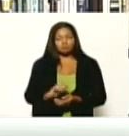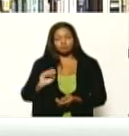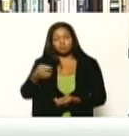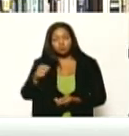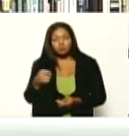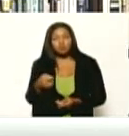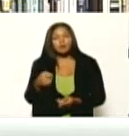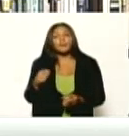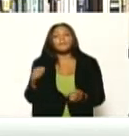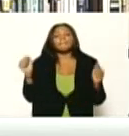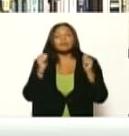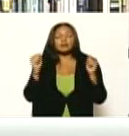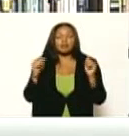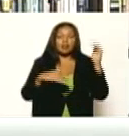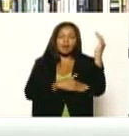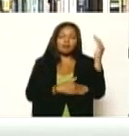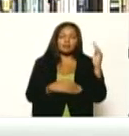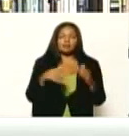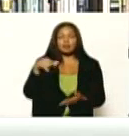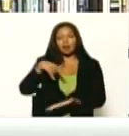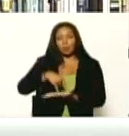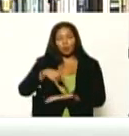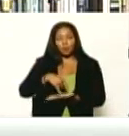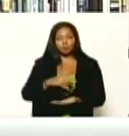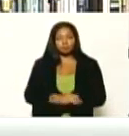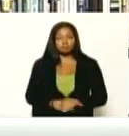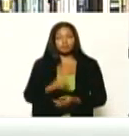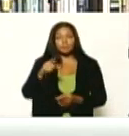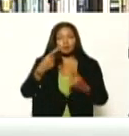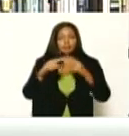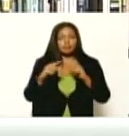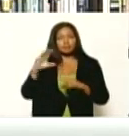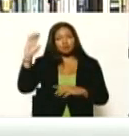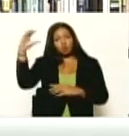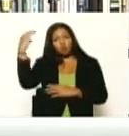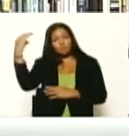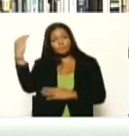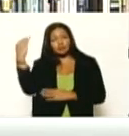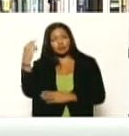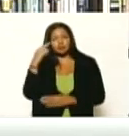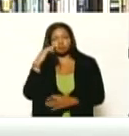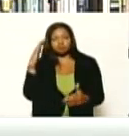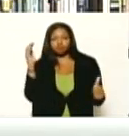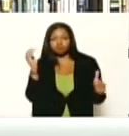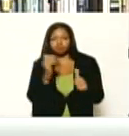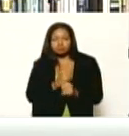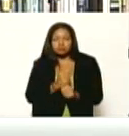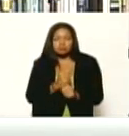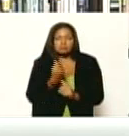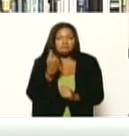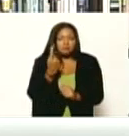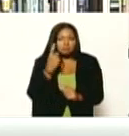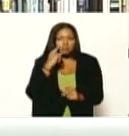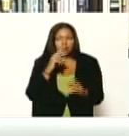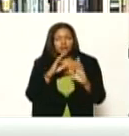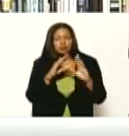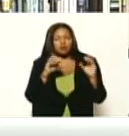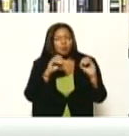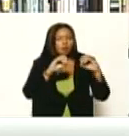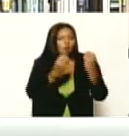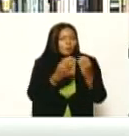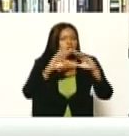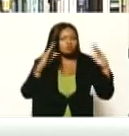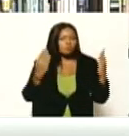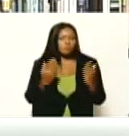Lara y Carabobo, y una variante colombiana que aún no ha sido catalogada por la OMS en